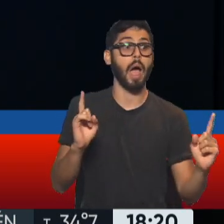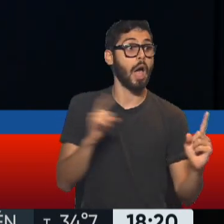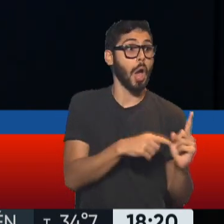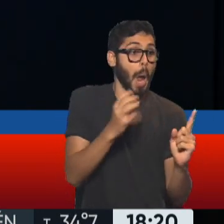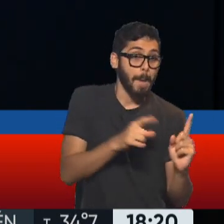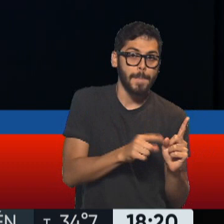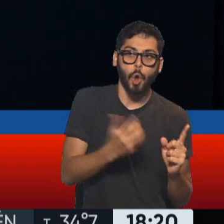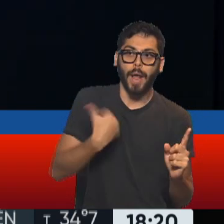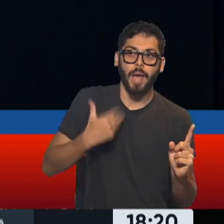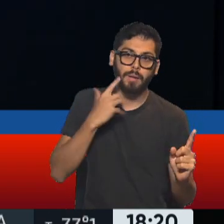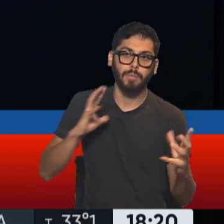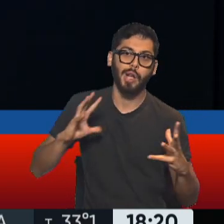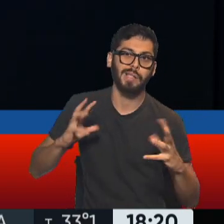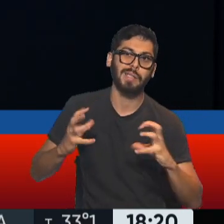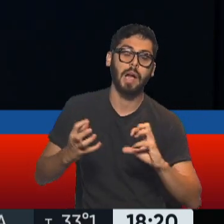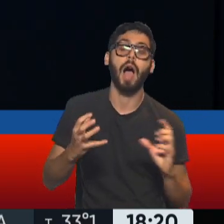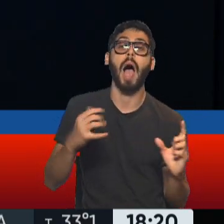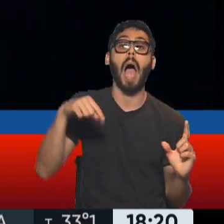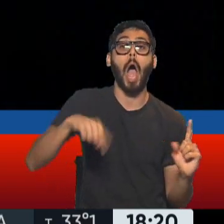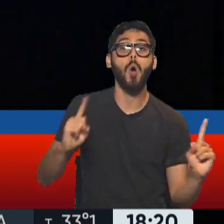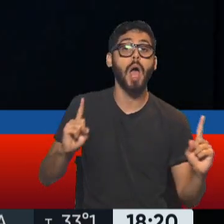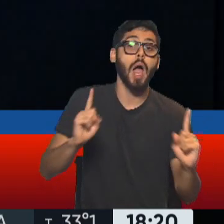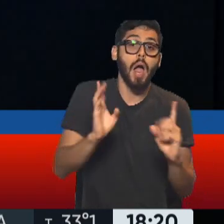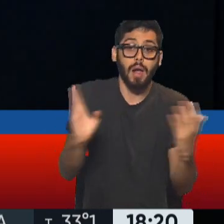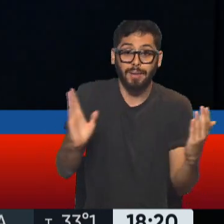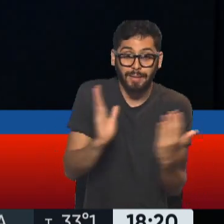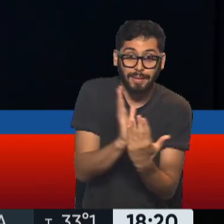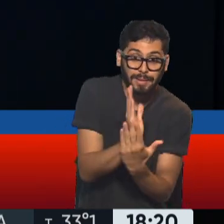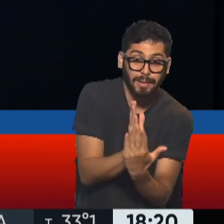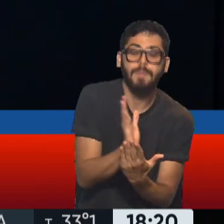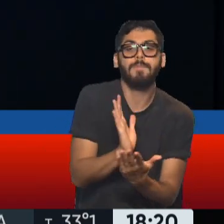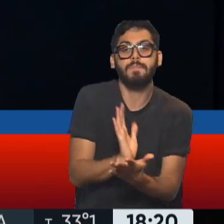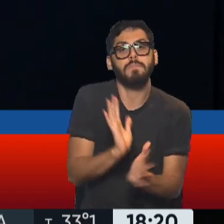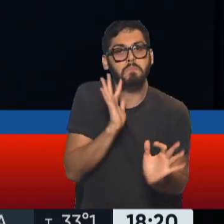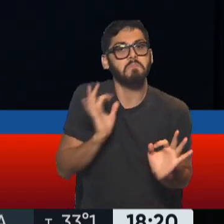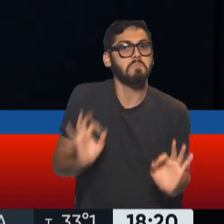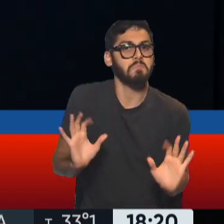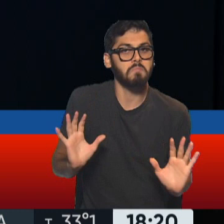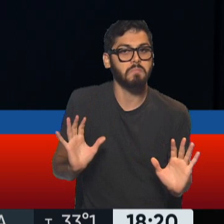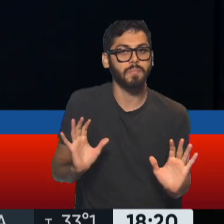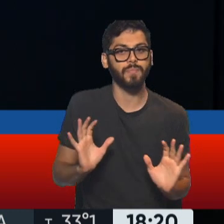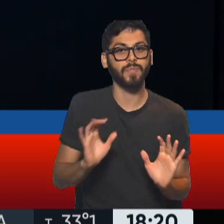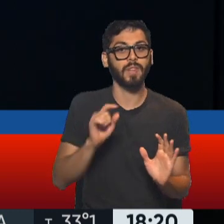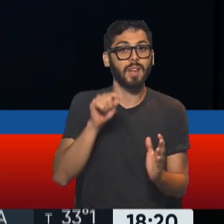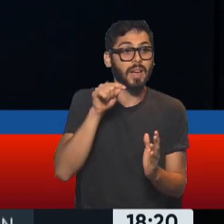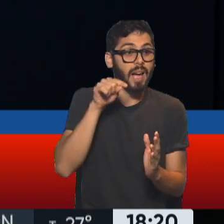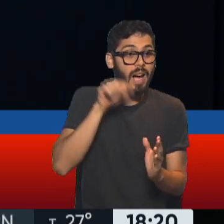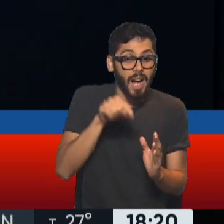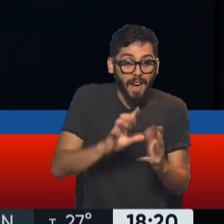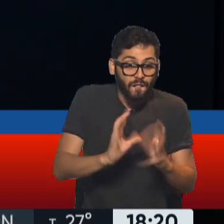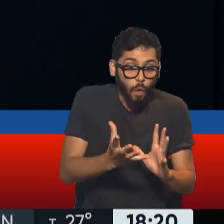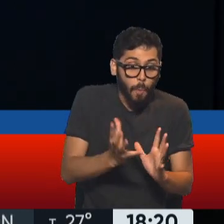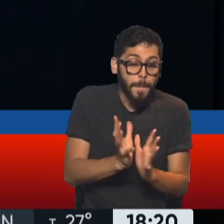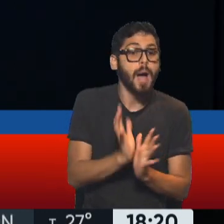la Argentina. Y terminamos en un lugar que es razonable. Es una alternativa que es la